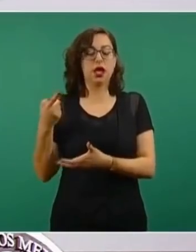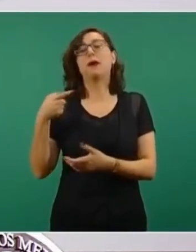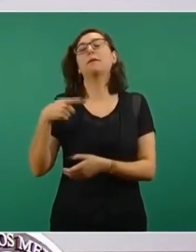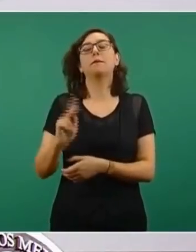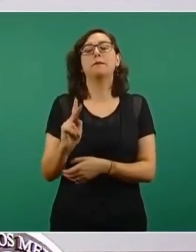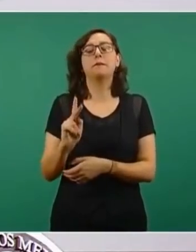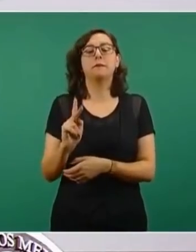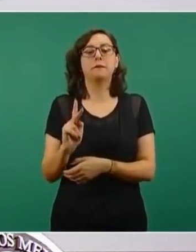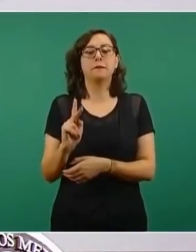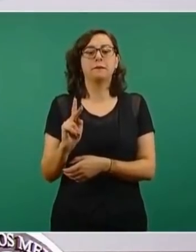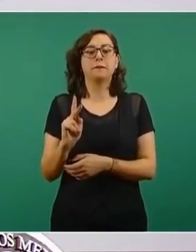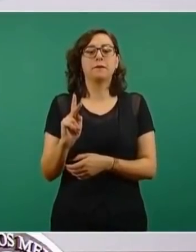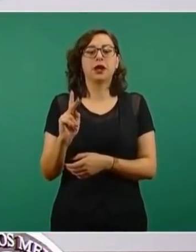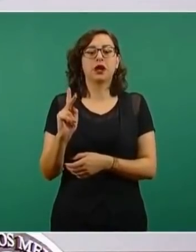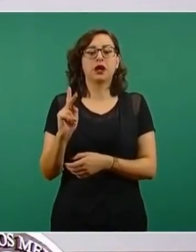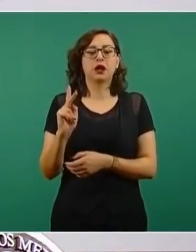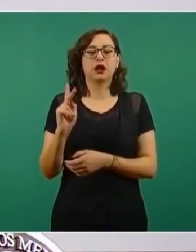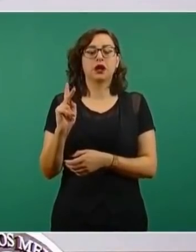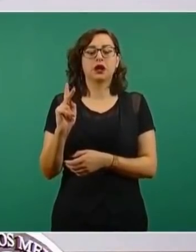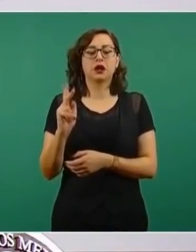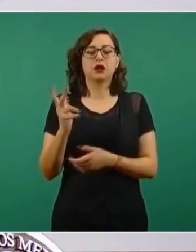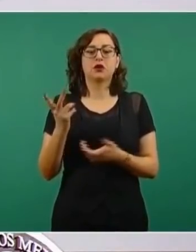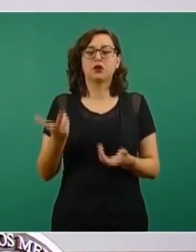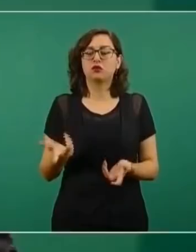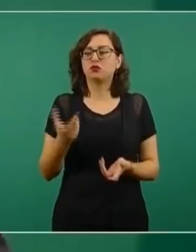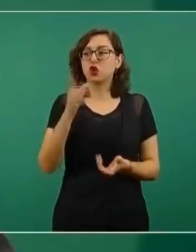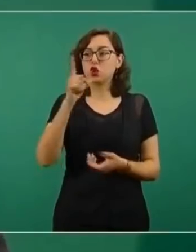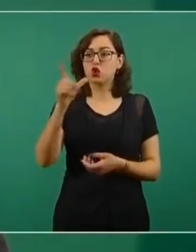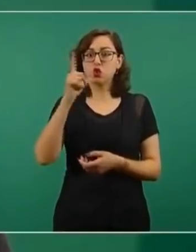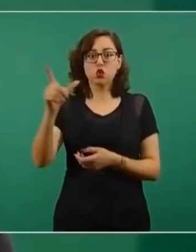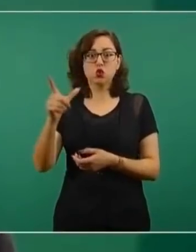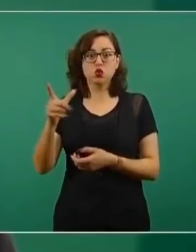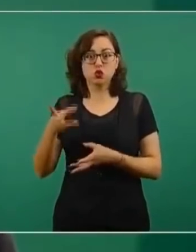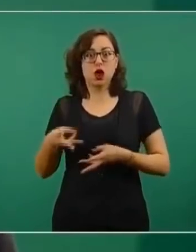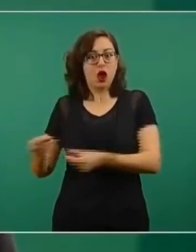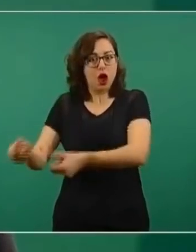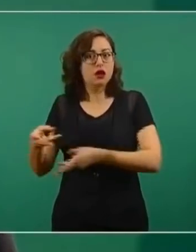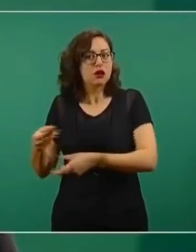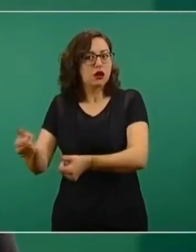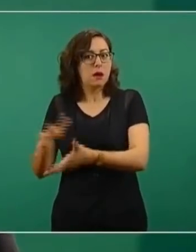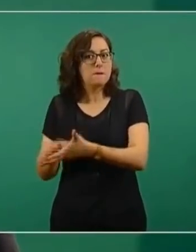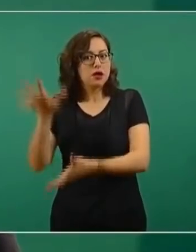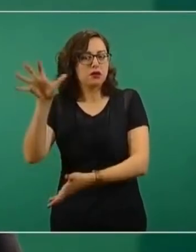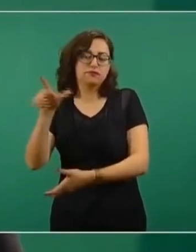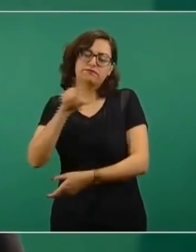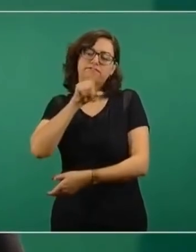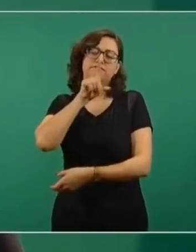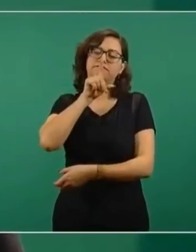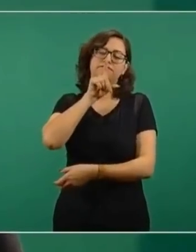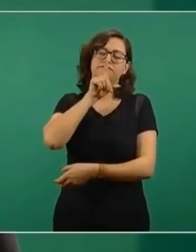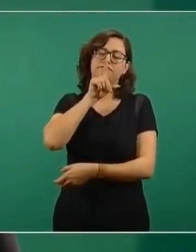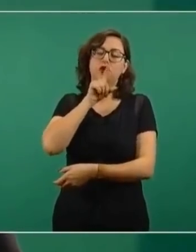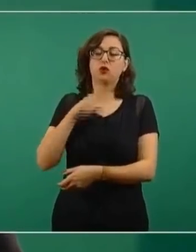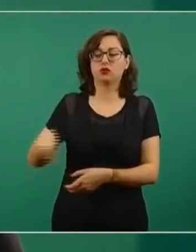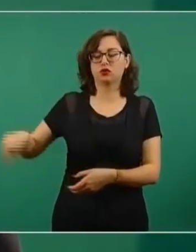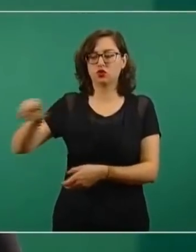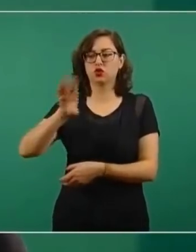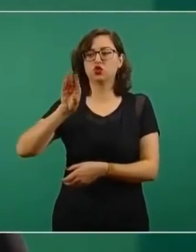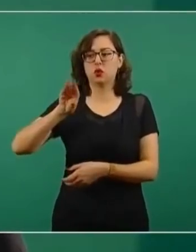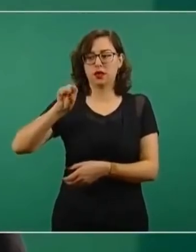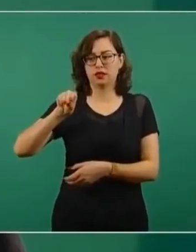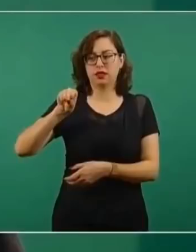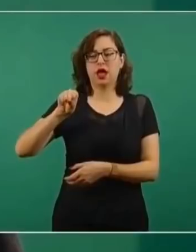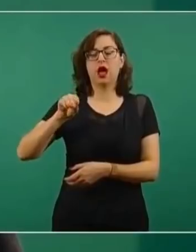mayor número de volumen de ventas. Este sector, que representa el 90% de los clientes, representa